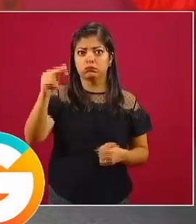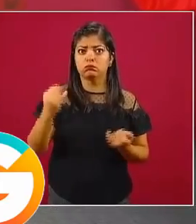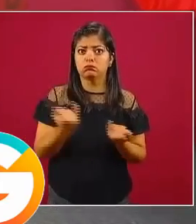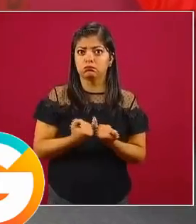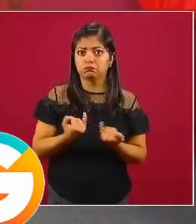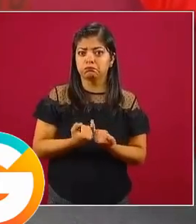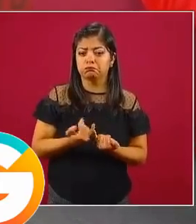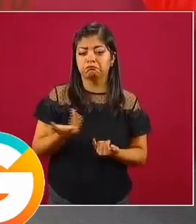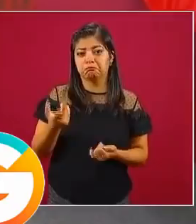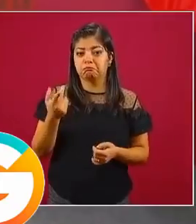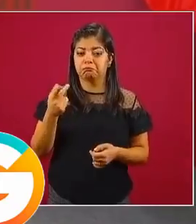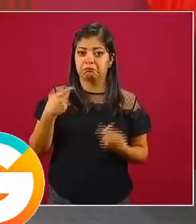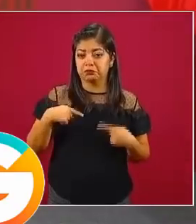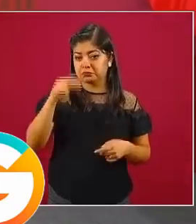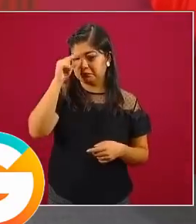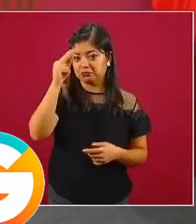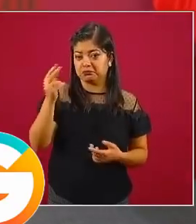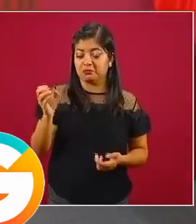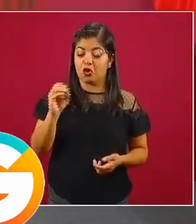orgánicos y no orgánicos